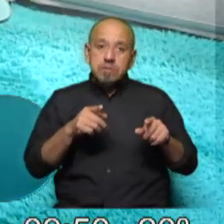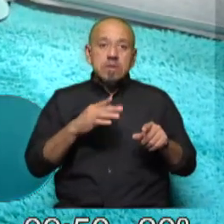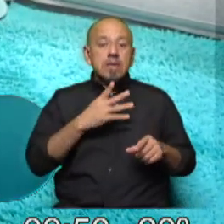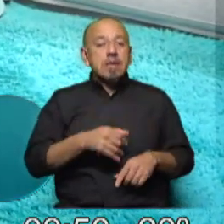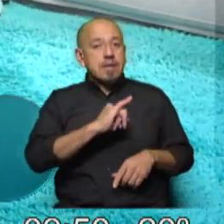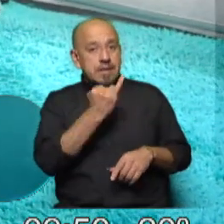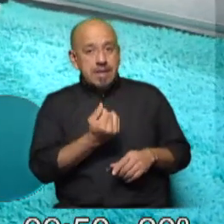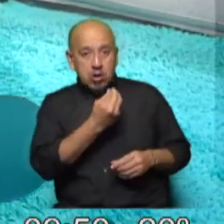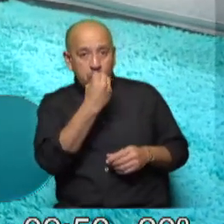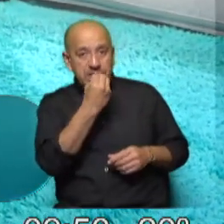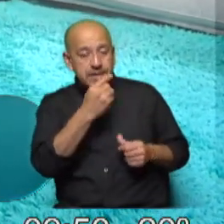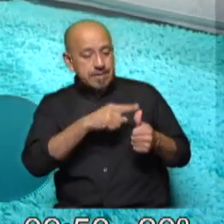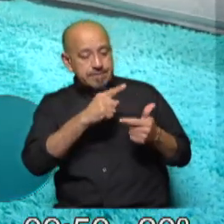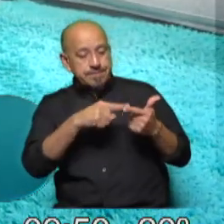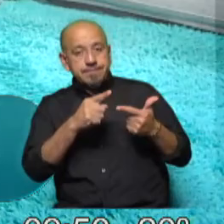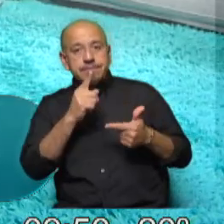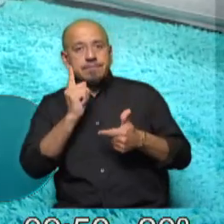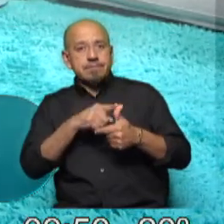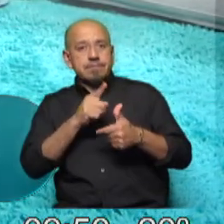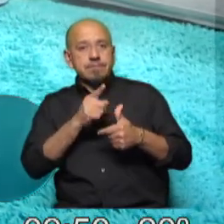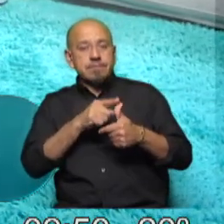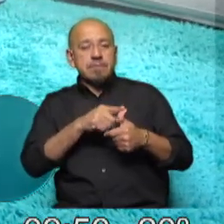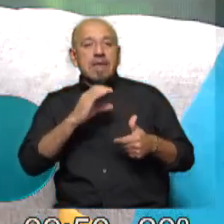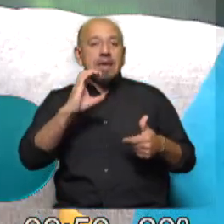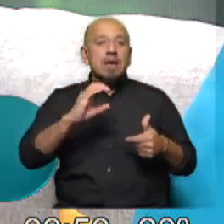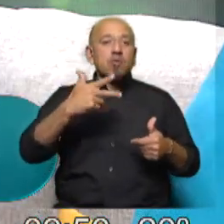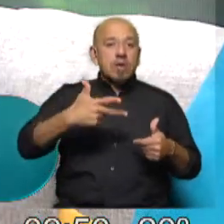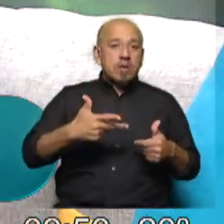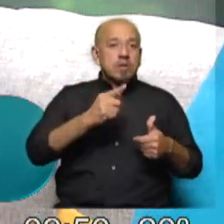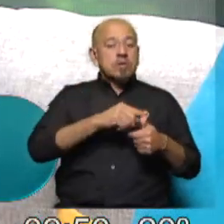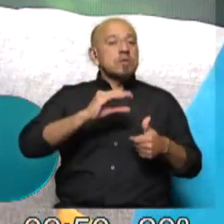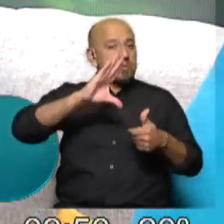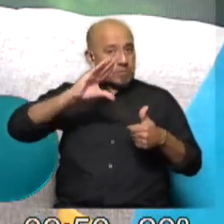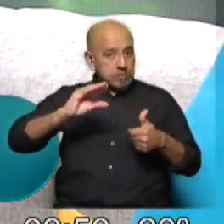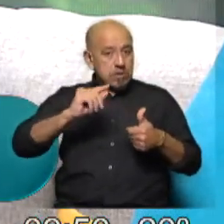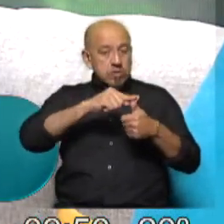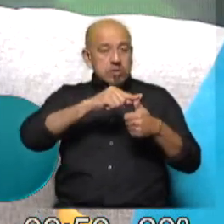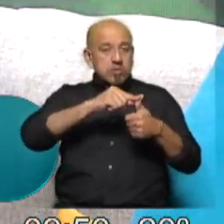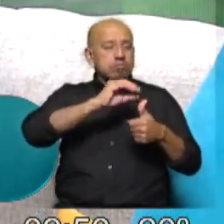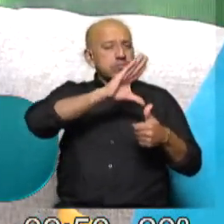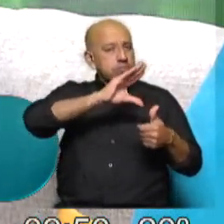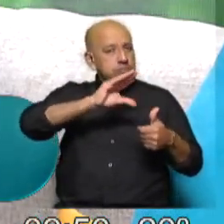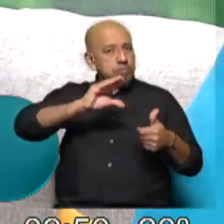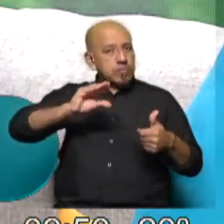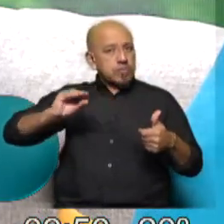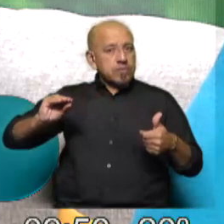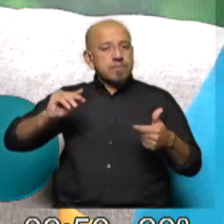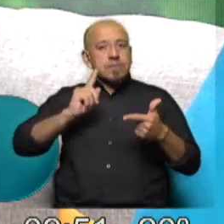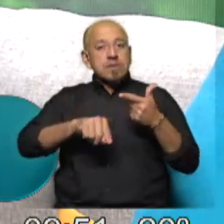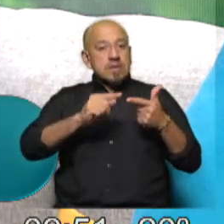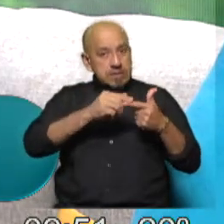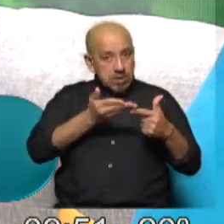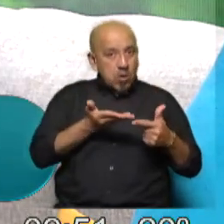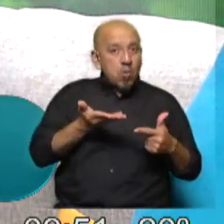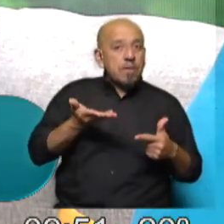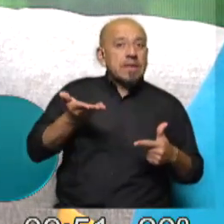dieta siempre se basa muy baja en carbohidratos, se va eliminando el carbohidrato y se va aumentando